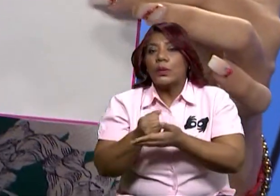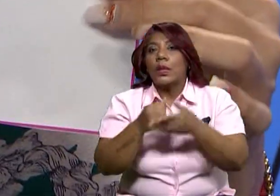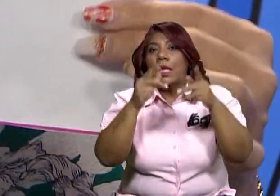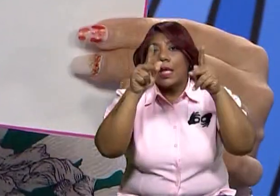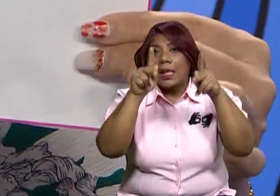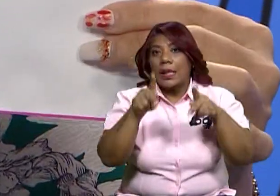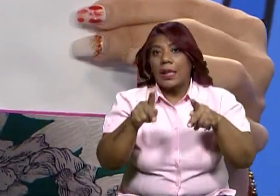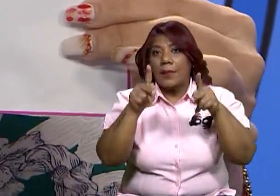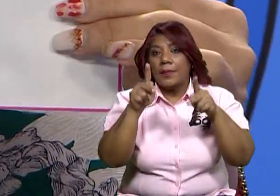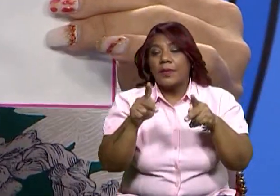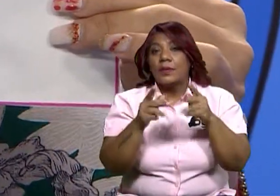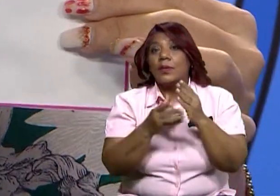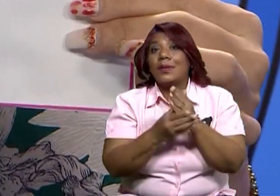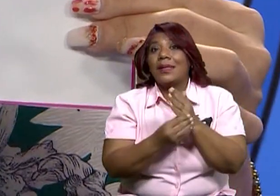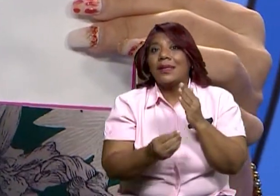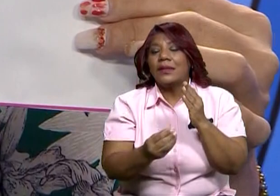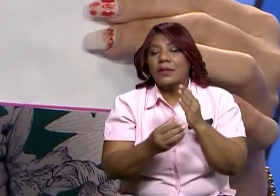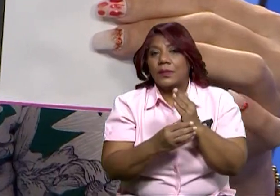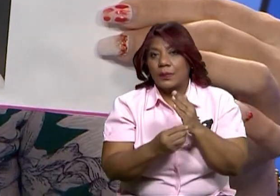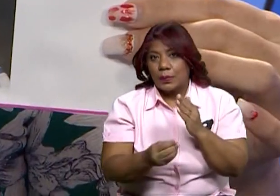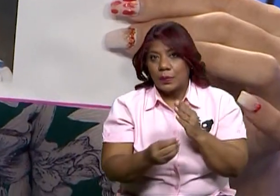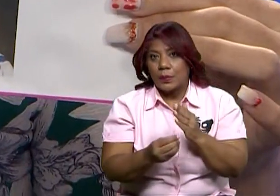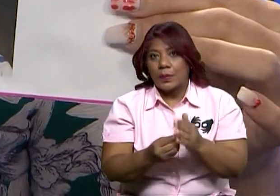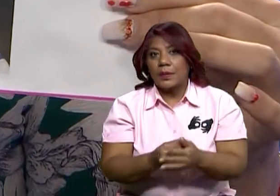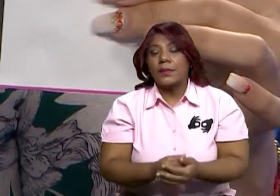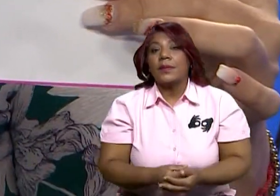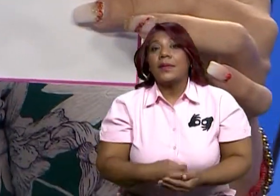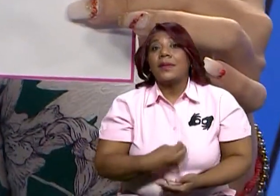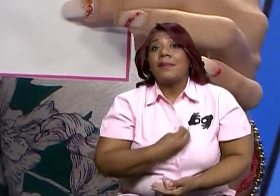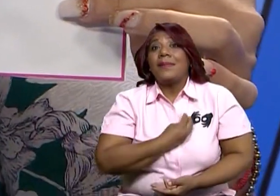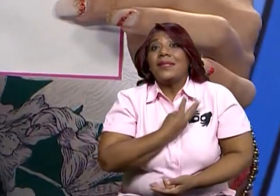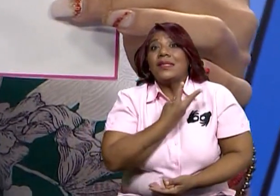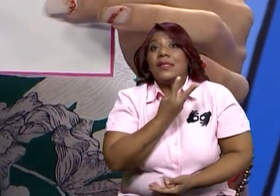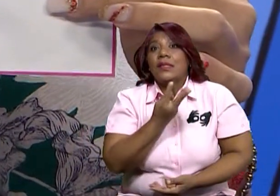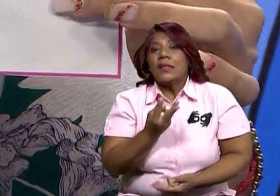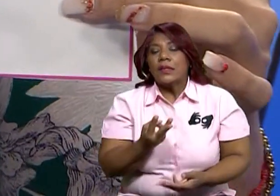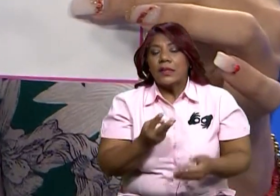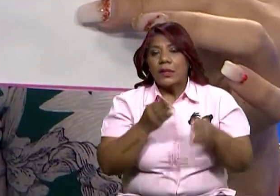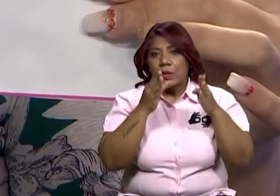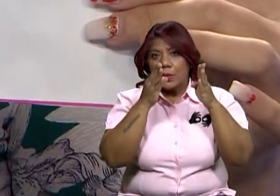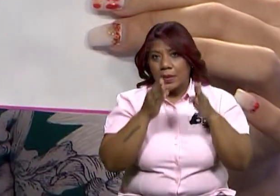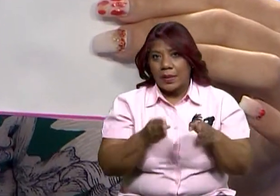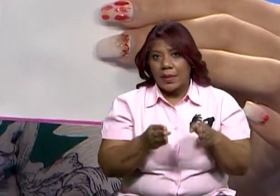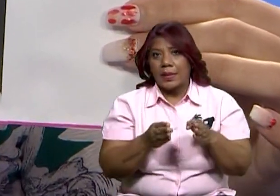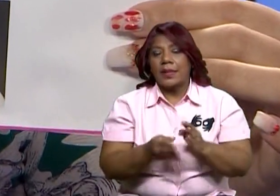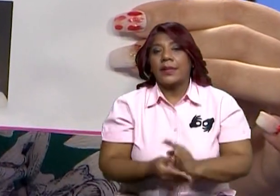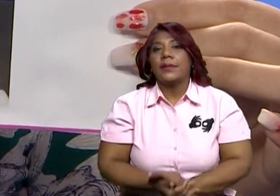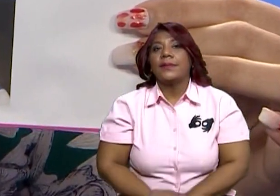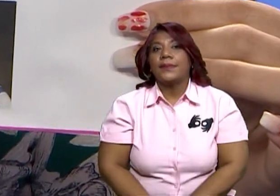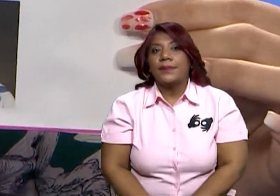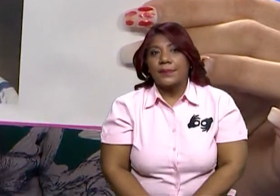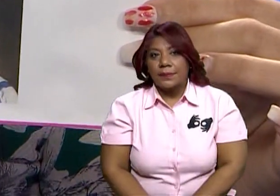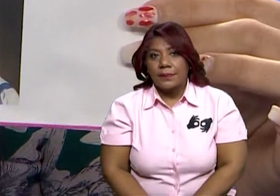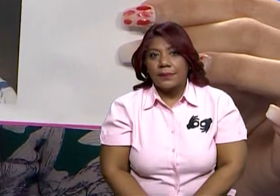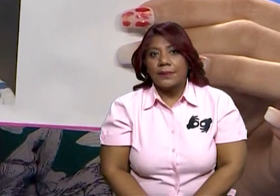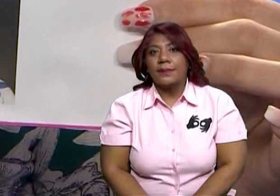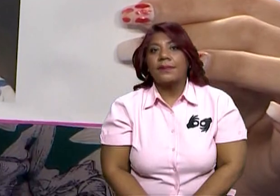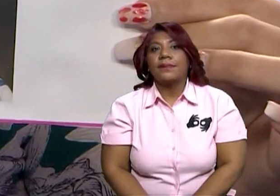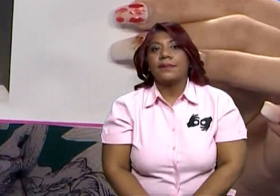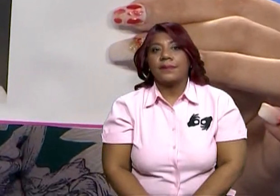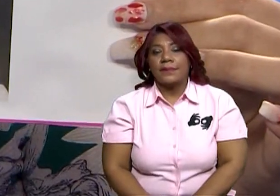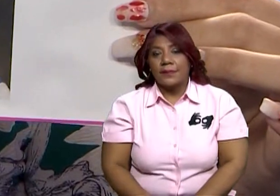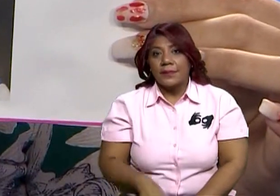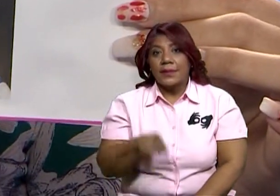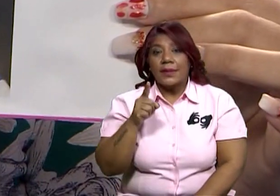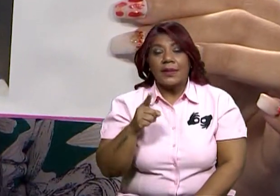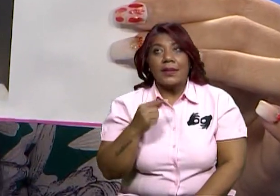es fundadora de las misiones de las misioneras de la caridad. Ahí vemos, consistió